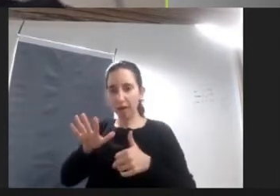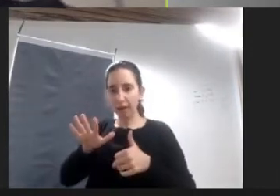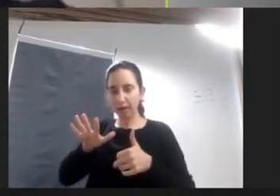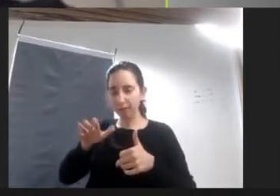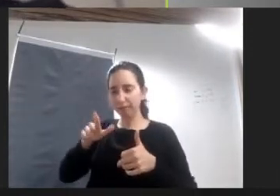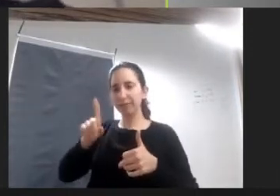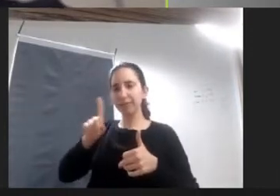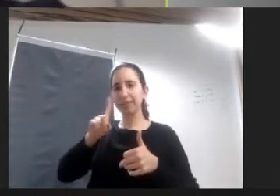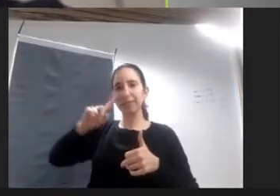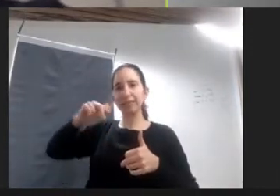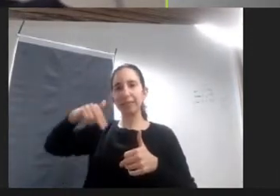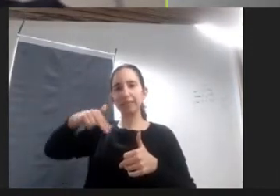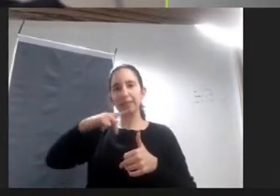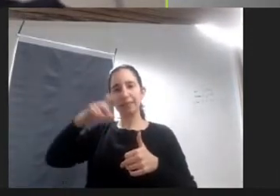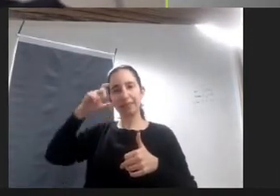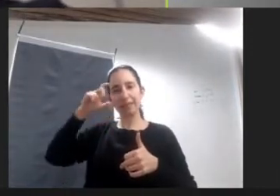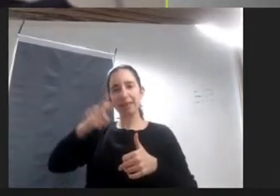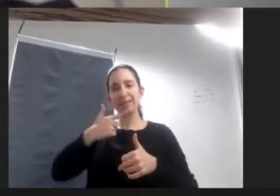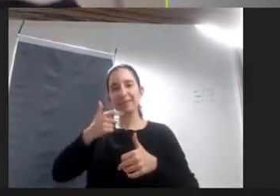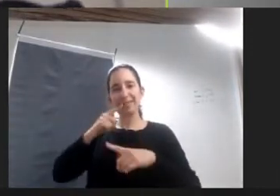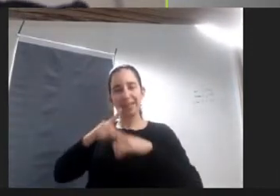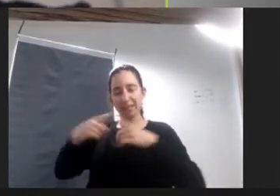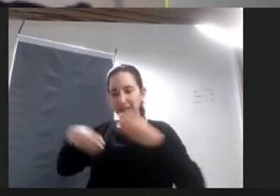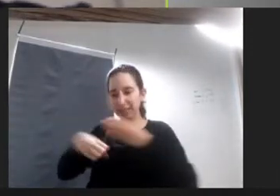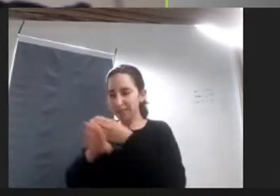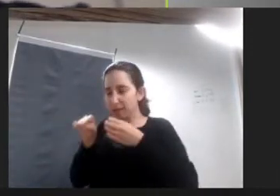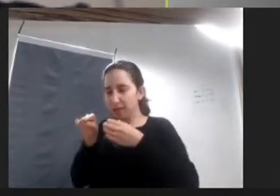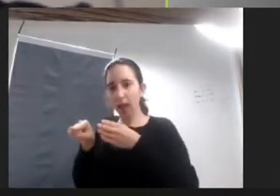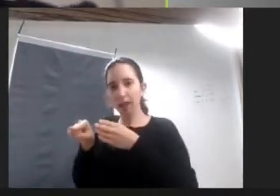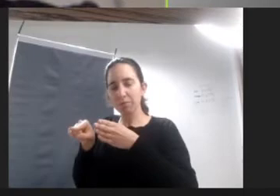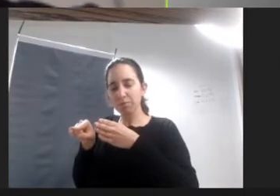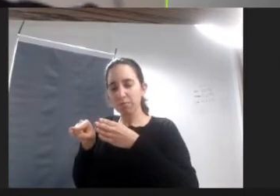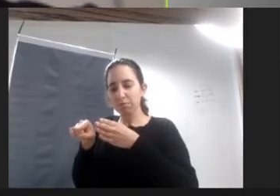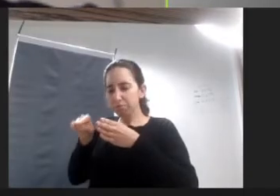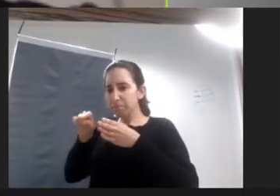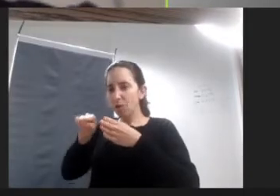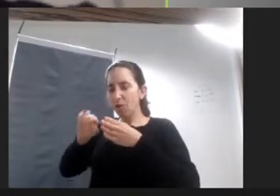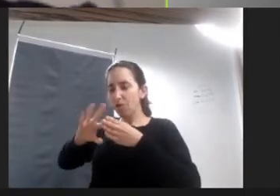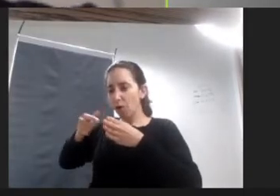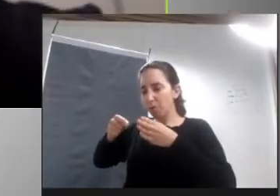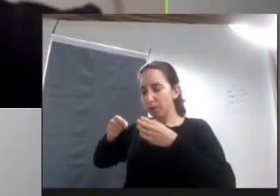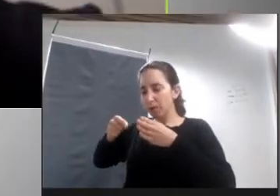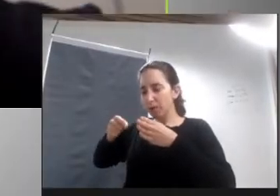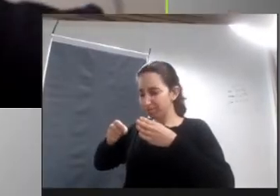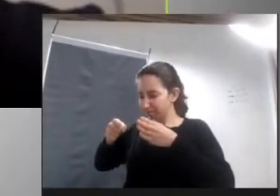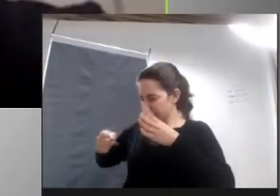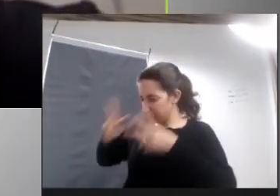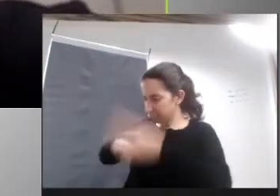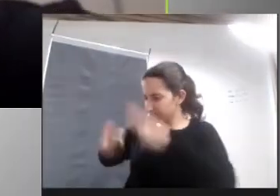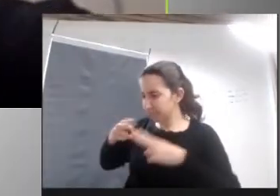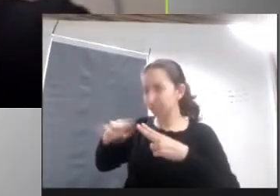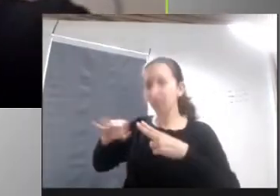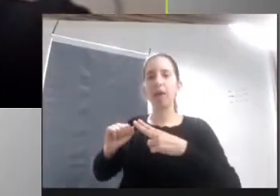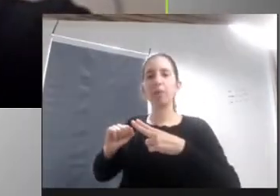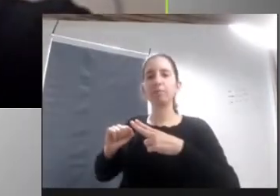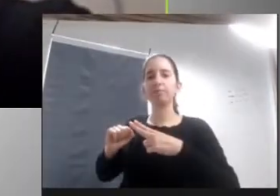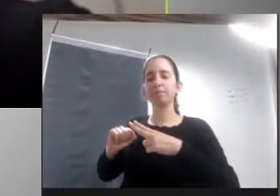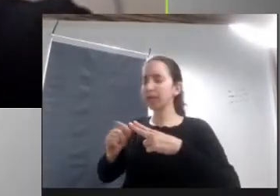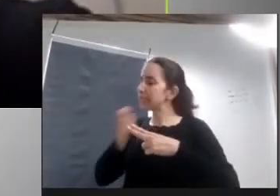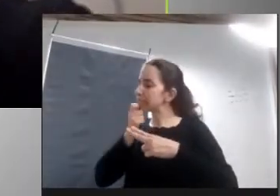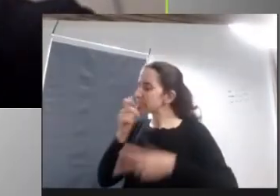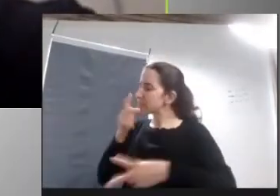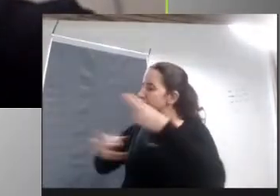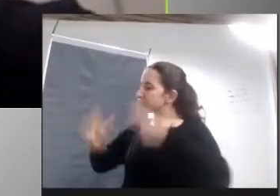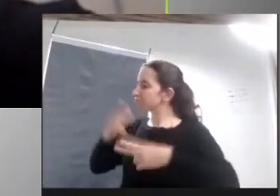ser vivida, aunque ese cuerpo, en función o debido a esas intervenciones, haya